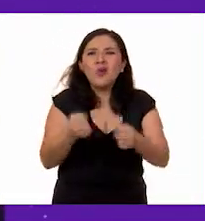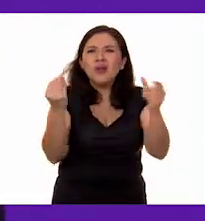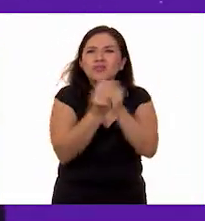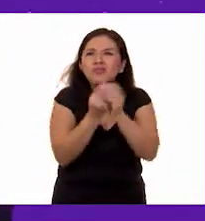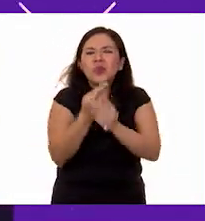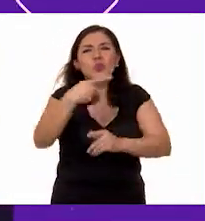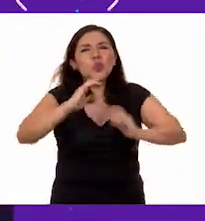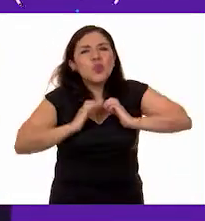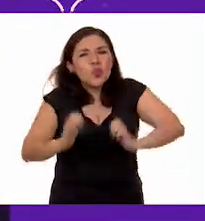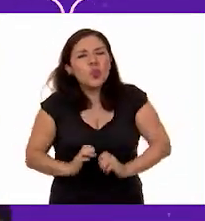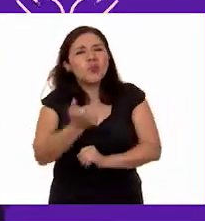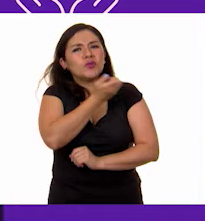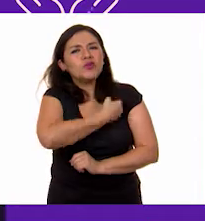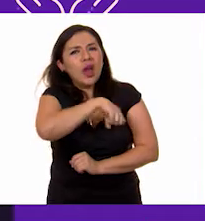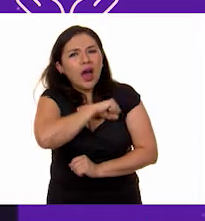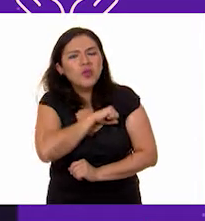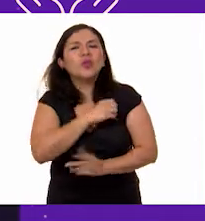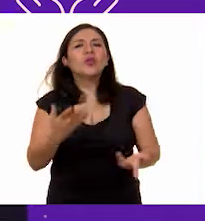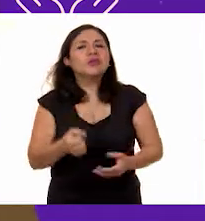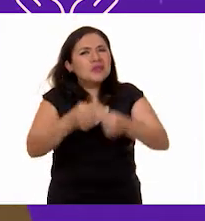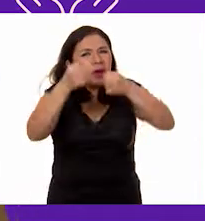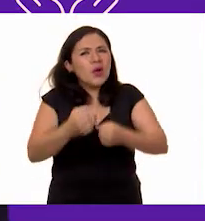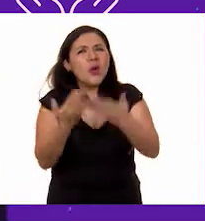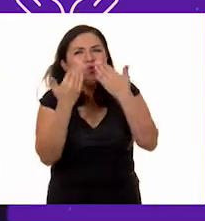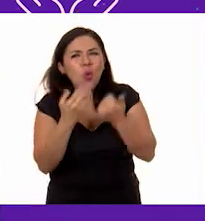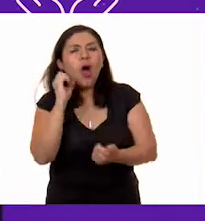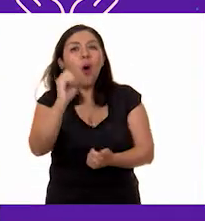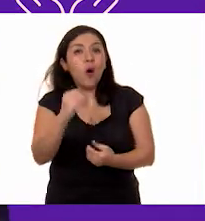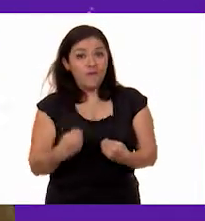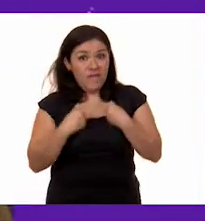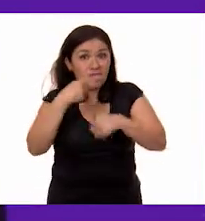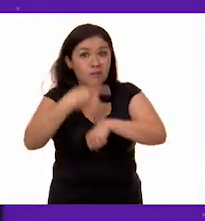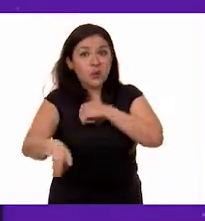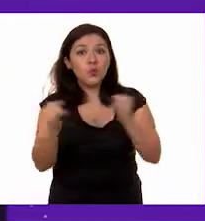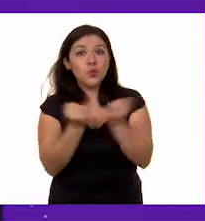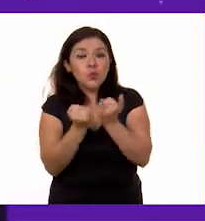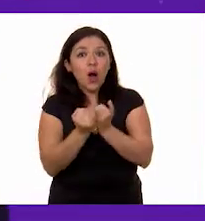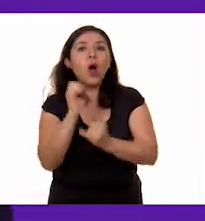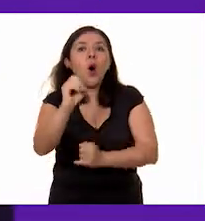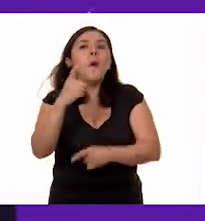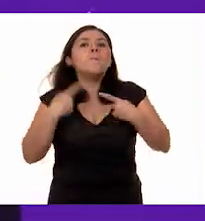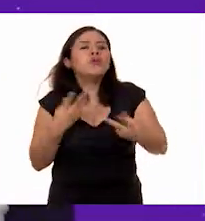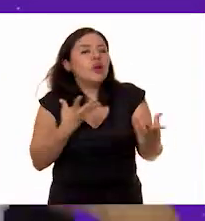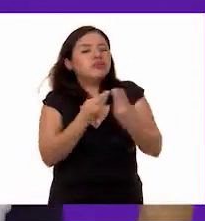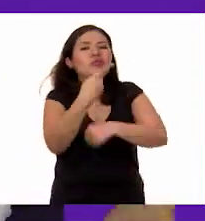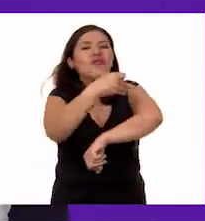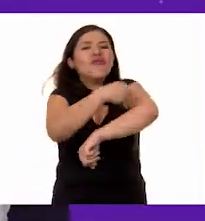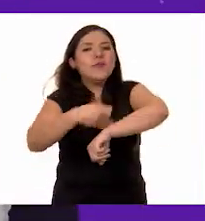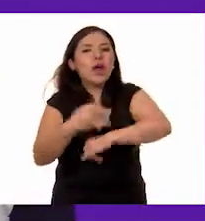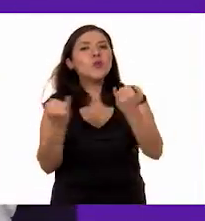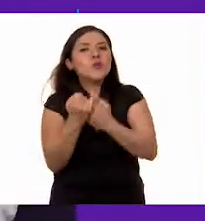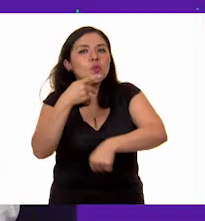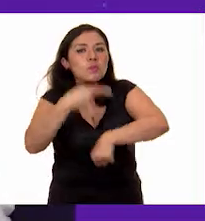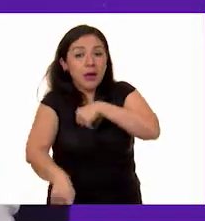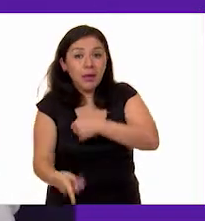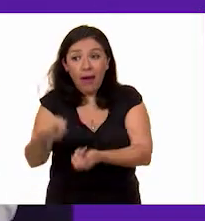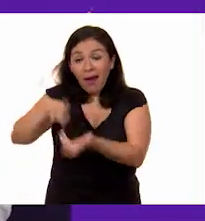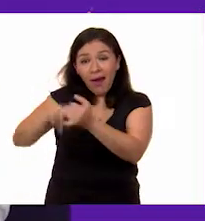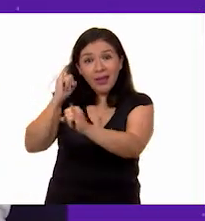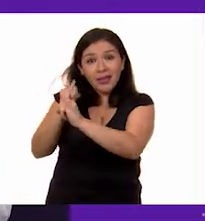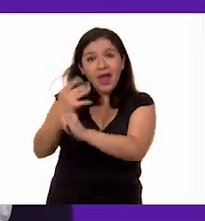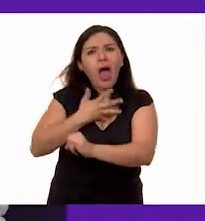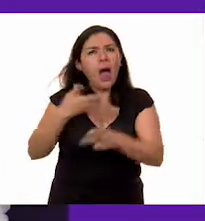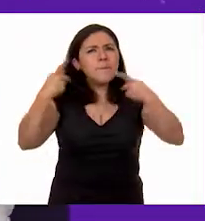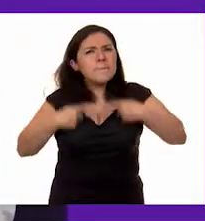tu cuerpo, tu salud, tu seguridad y hasta tu vida o la de tus seres queridos. En el ciberespacio